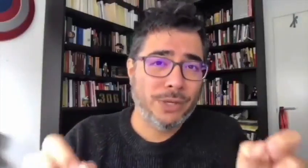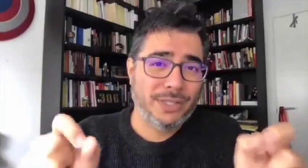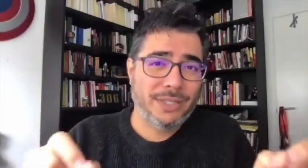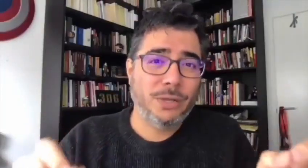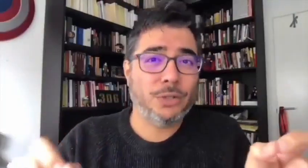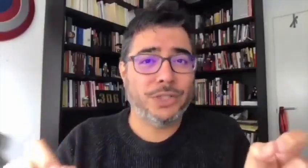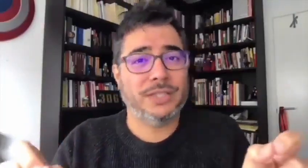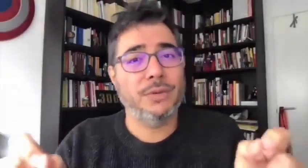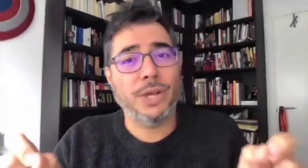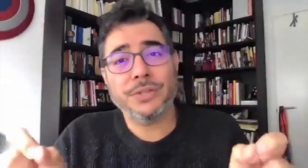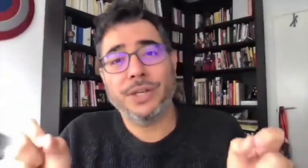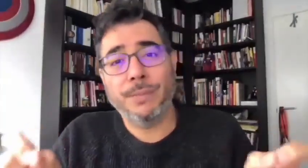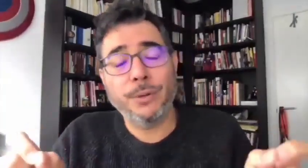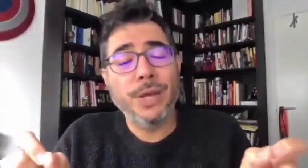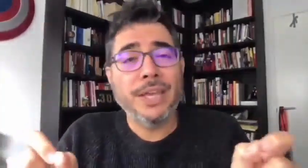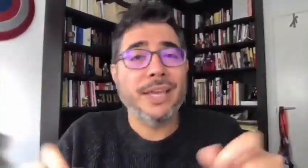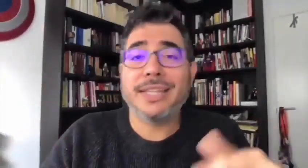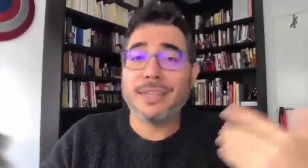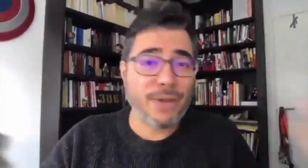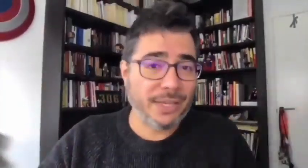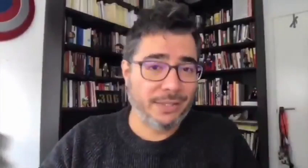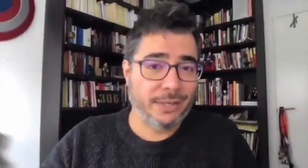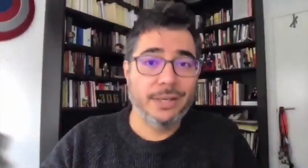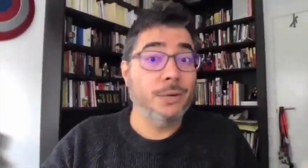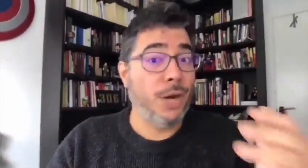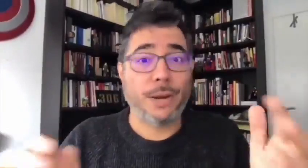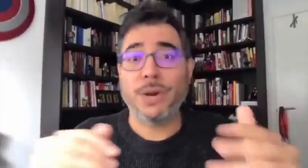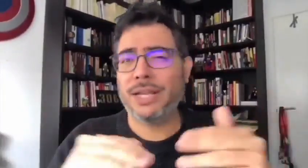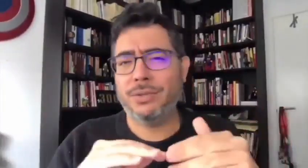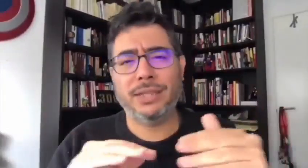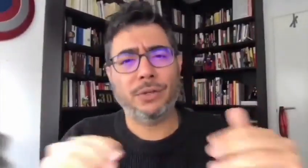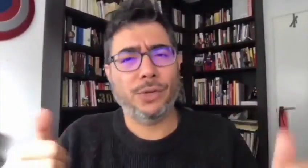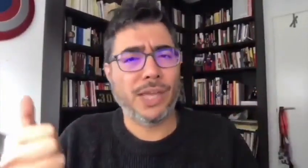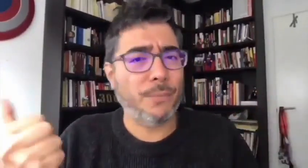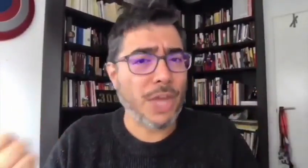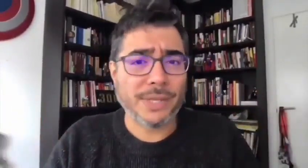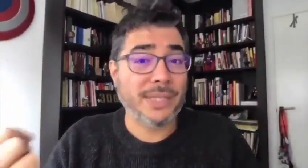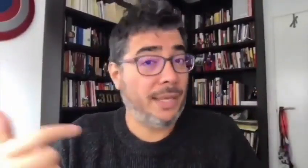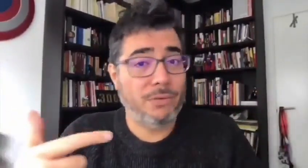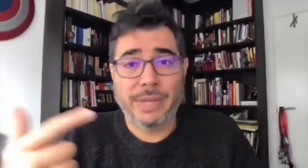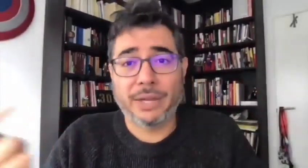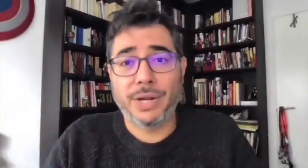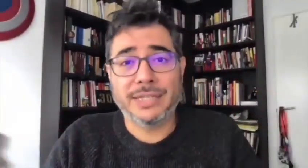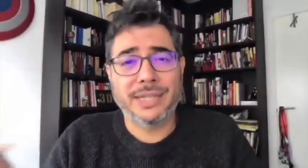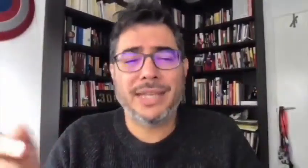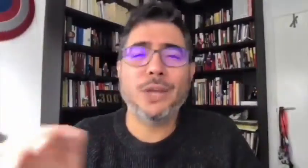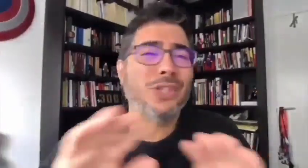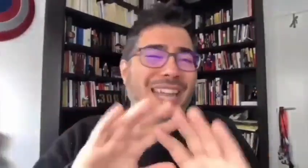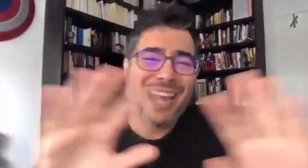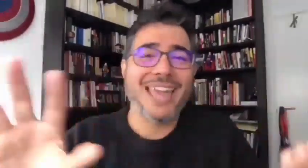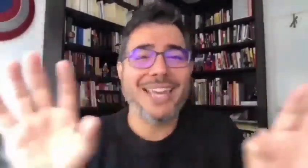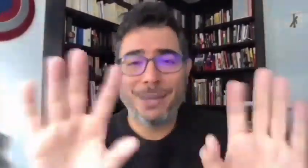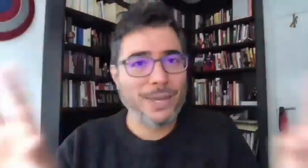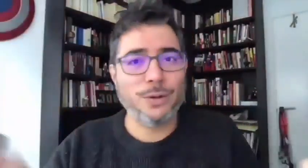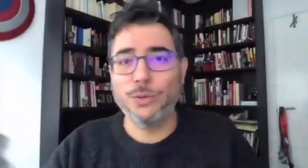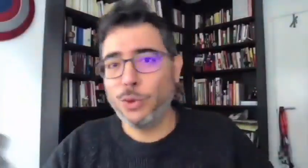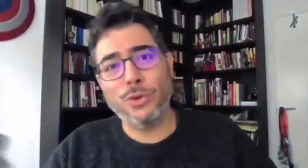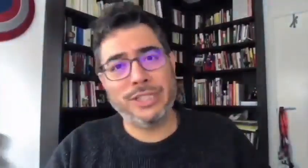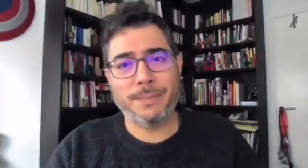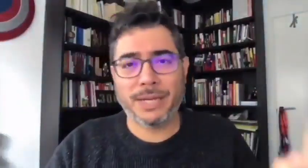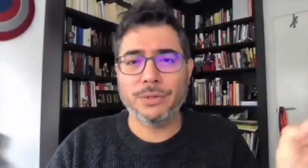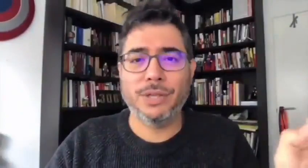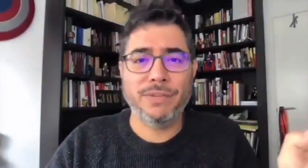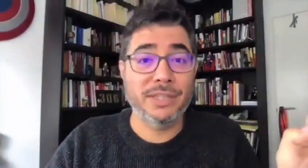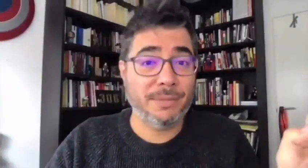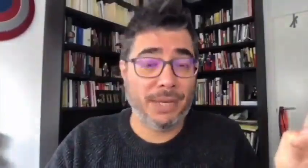adultos mayores desde los 85 años en el perú es la de facer una vacuna que es una tecnología muy avanzada un milagro de la ciencia y que no tiene nada que ver con